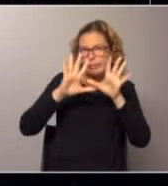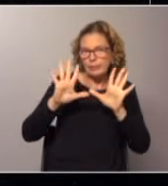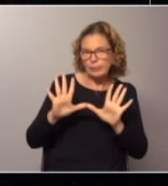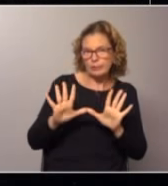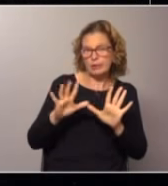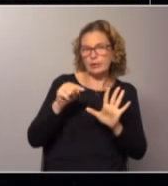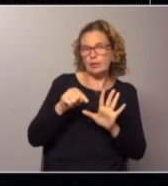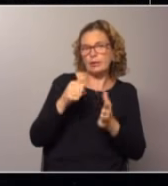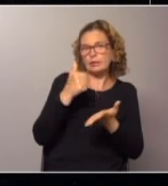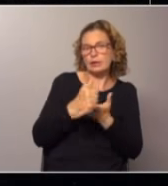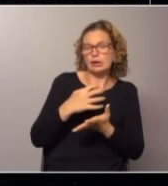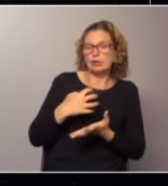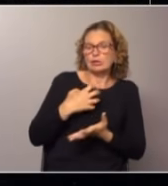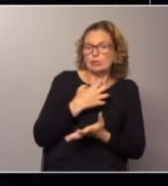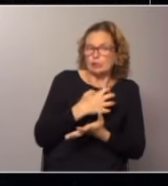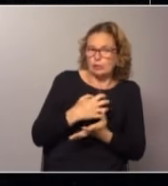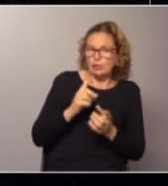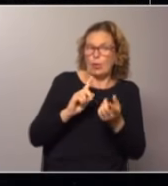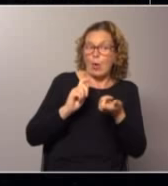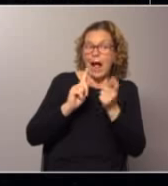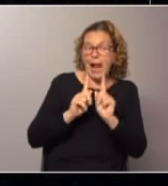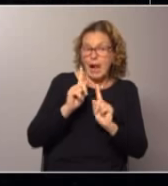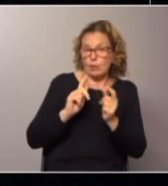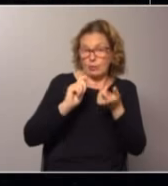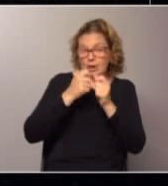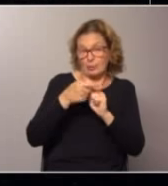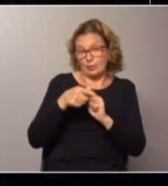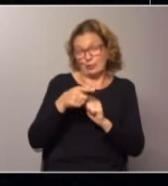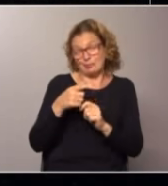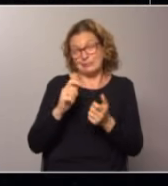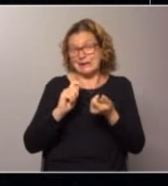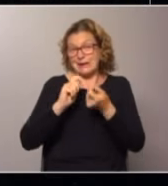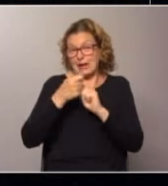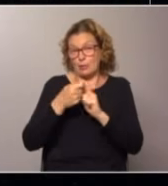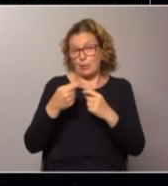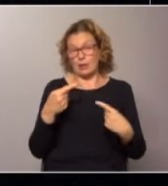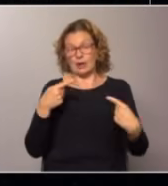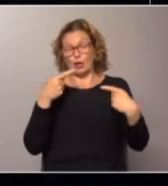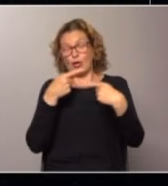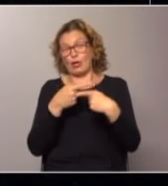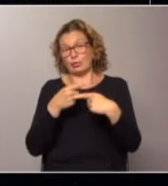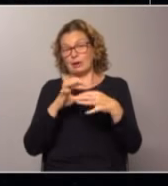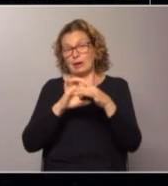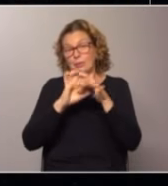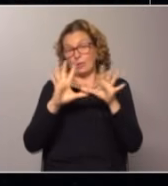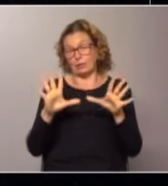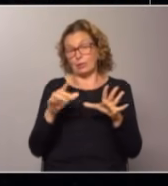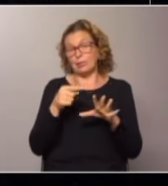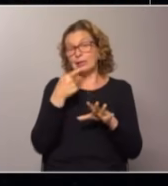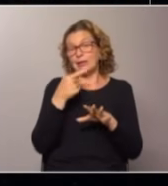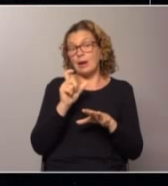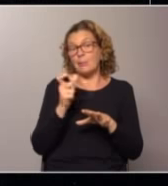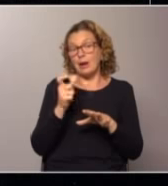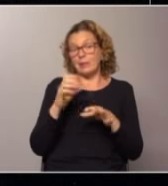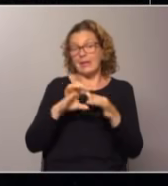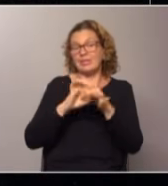están sufriendo alguna transformación lamentablemente estas transformaciones van un poco en contra de la misma democracia voz de usar un término que son las